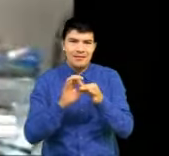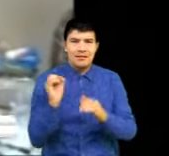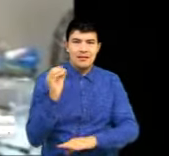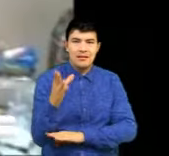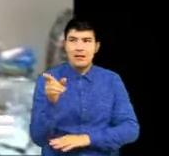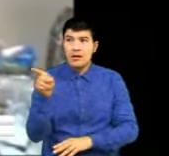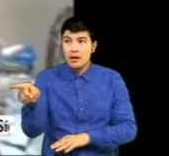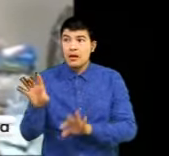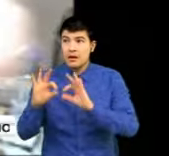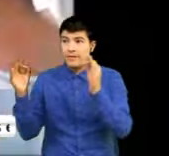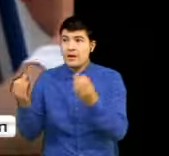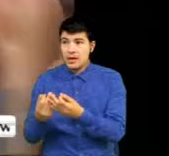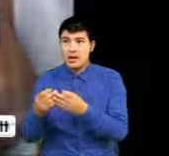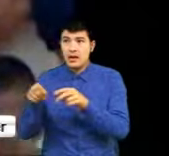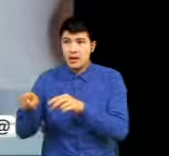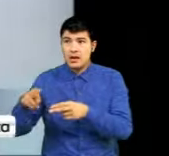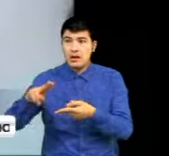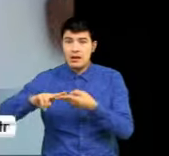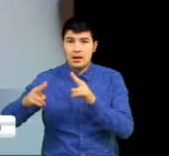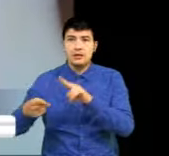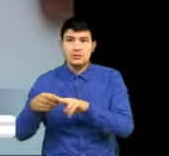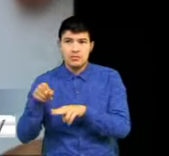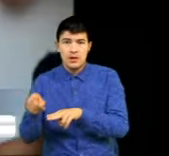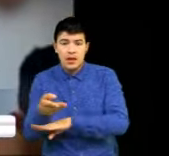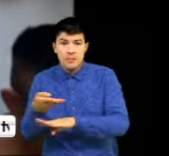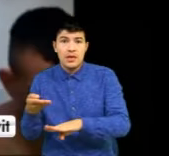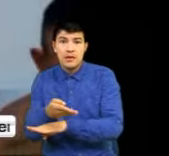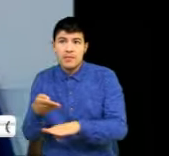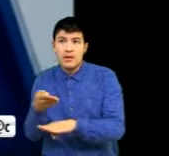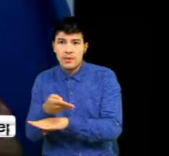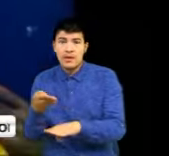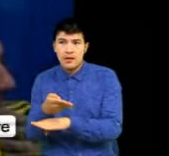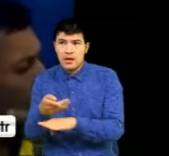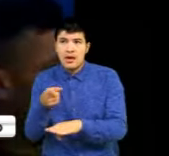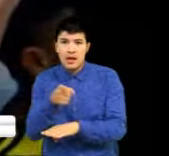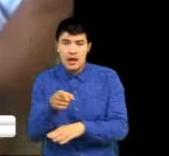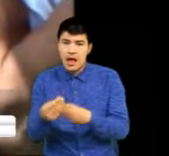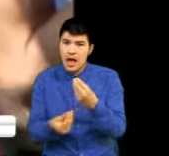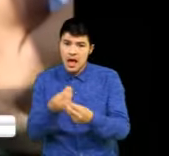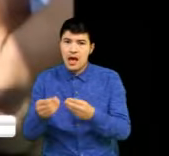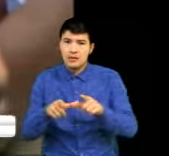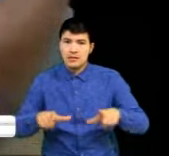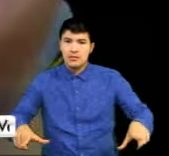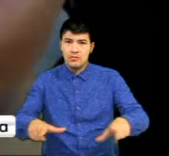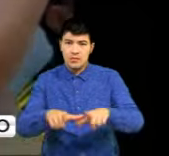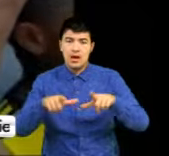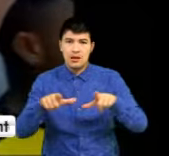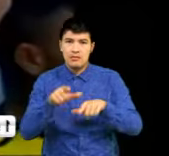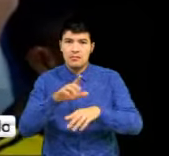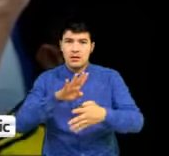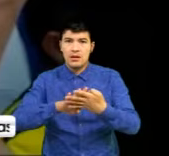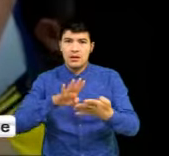a la familia, que de acuerdo a la fiscalía cobraba el recaudo de las extorsiones que se hacían en efectivo o consignaciones.